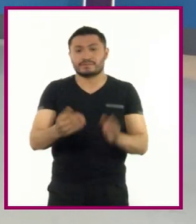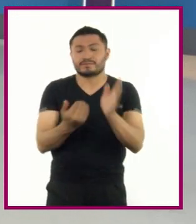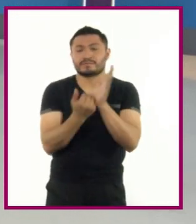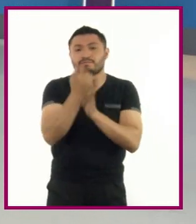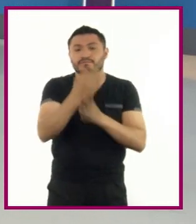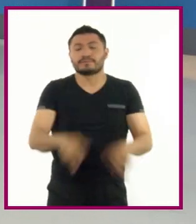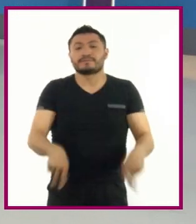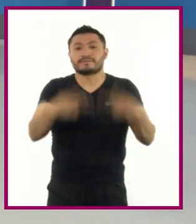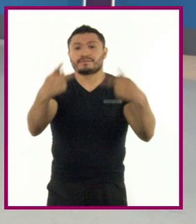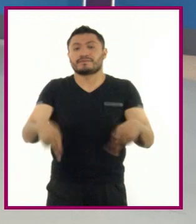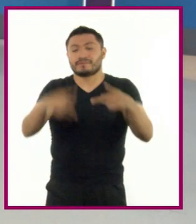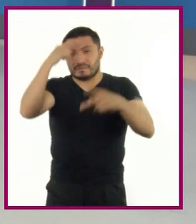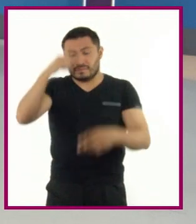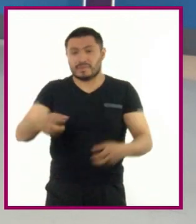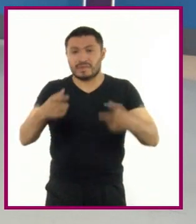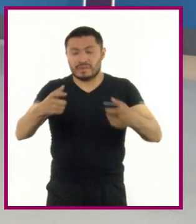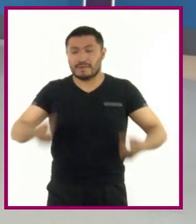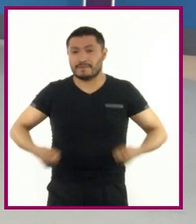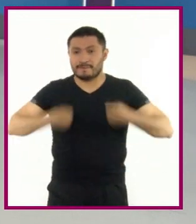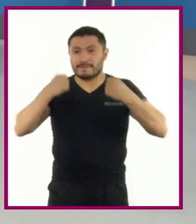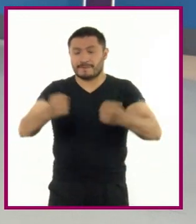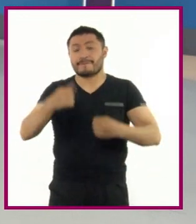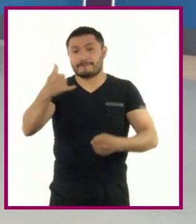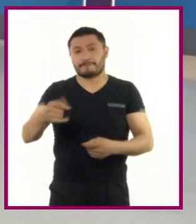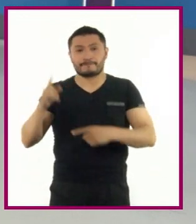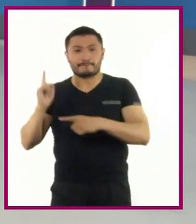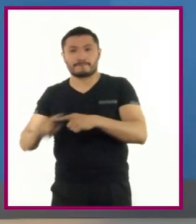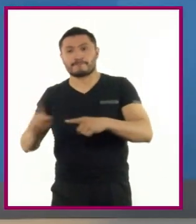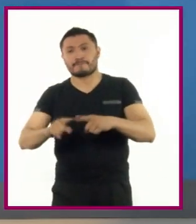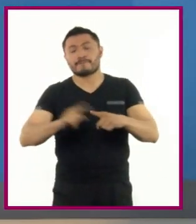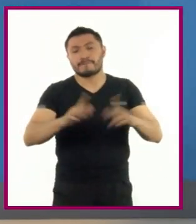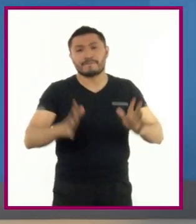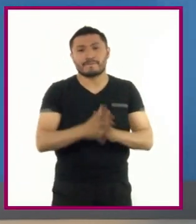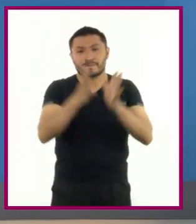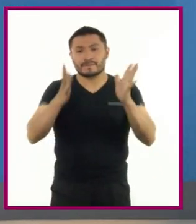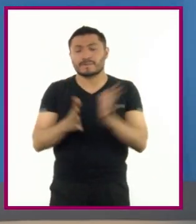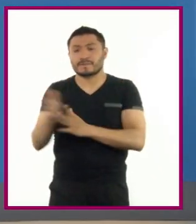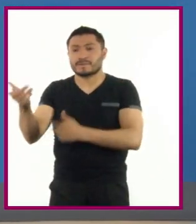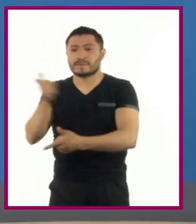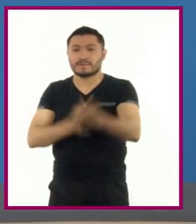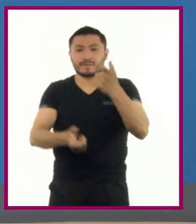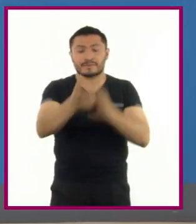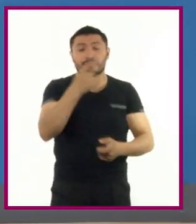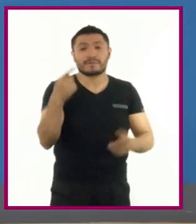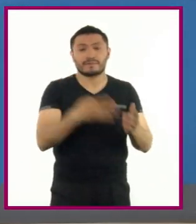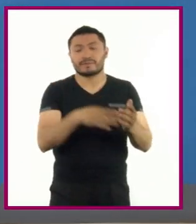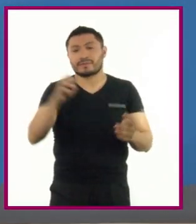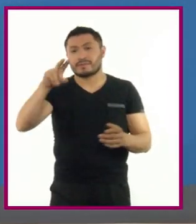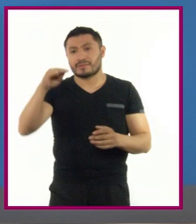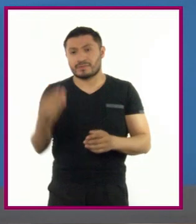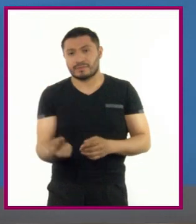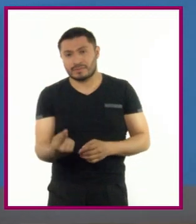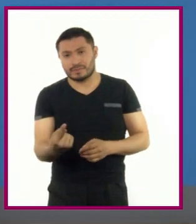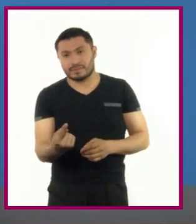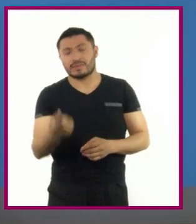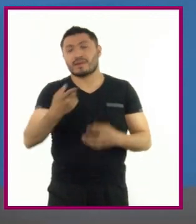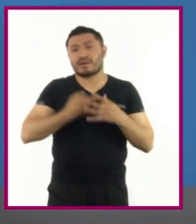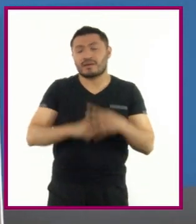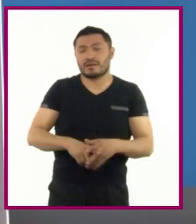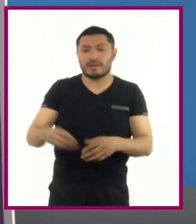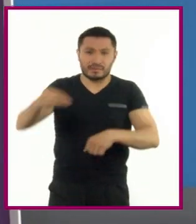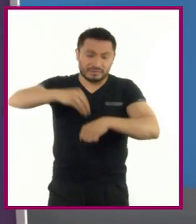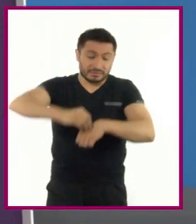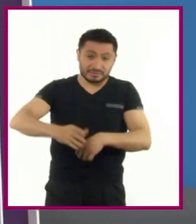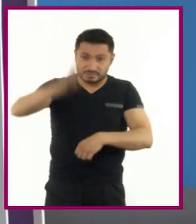su economía y diversificar las fuentes de ingresos. En 1991 comenzaron las negociaciones para integrar